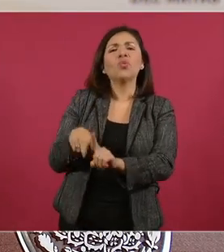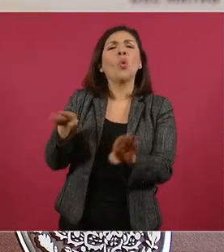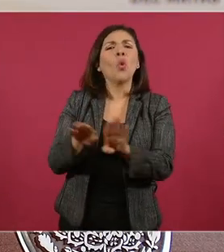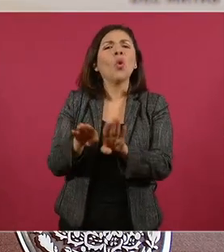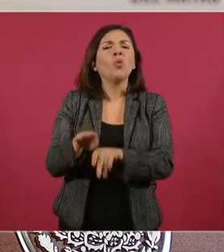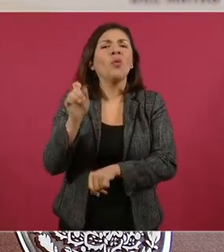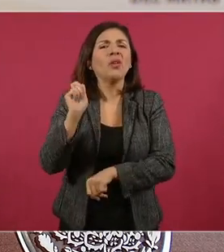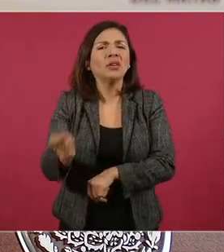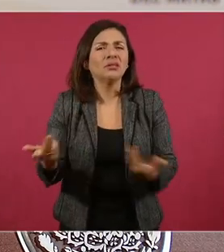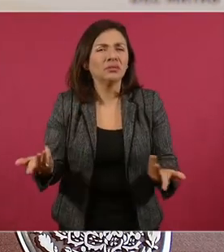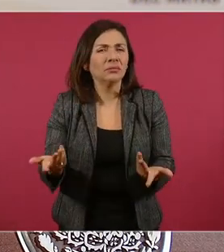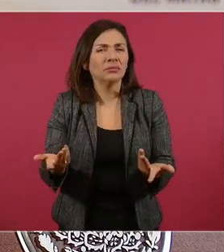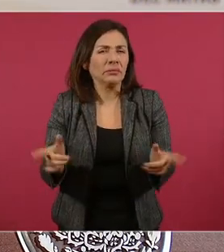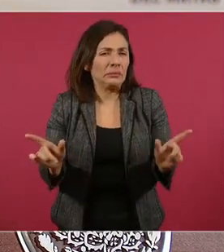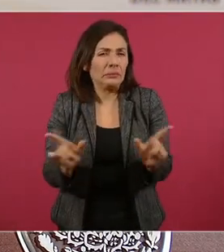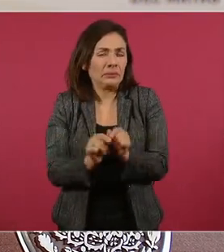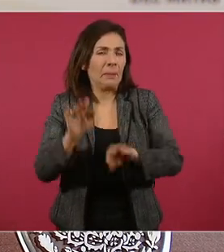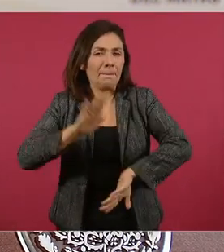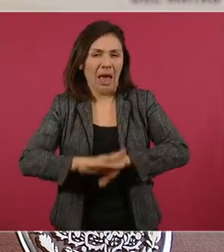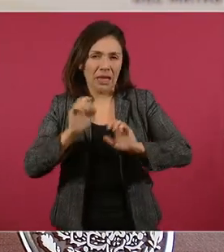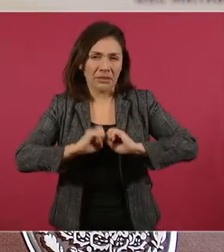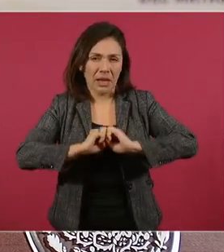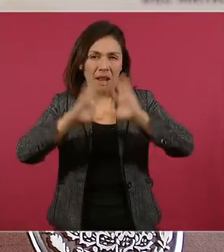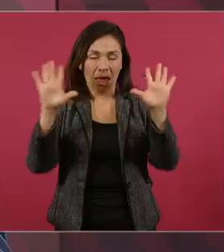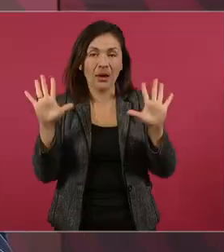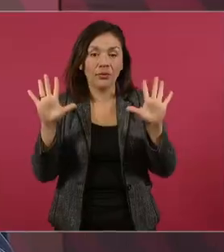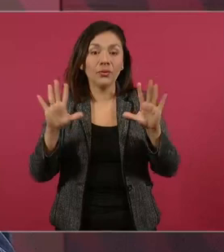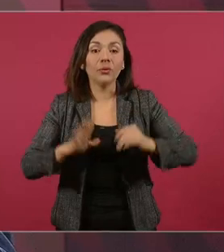de manera muy clara,